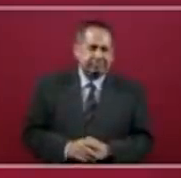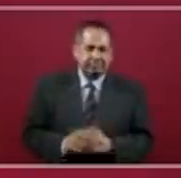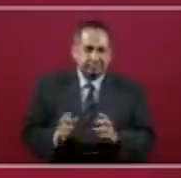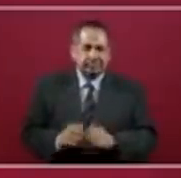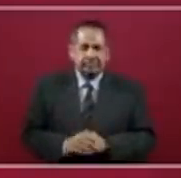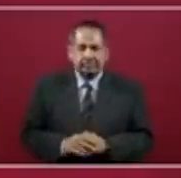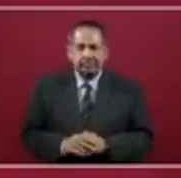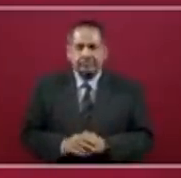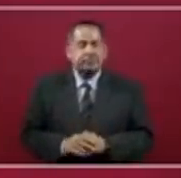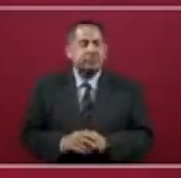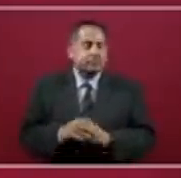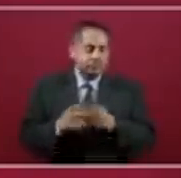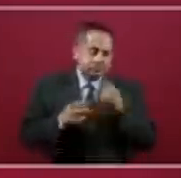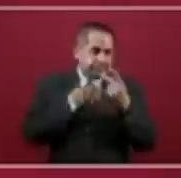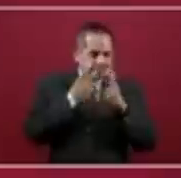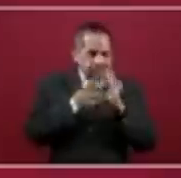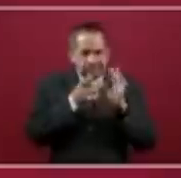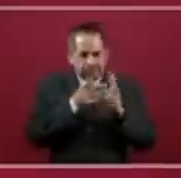como se ha tratado tanto,